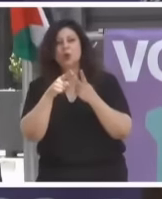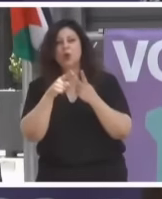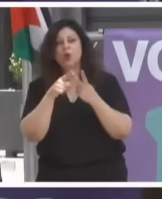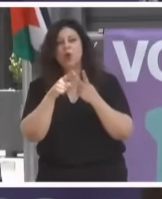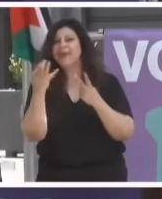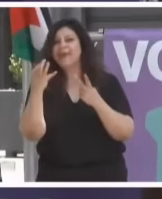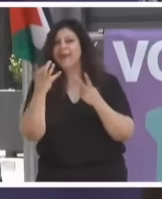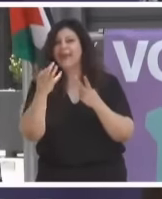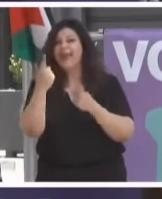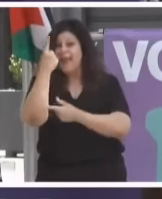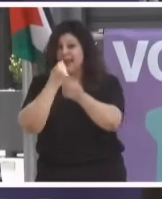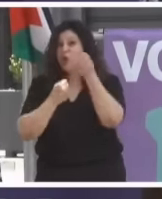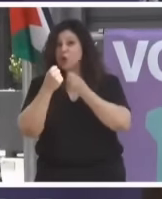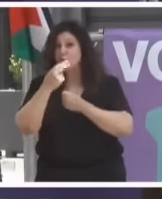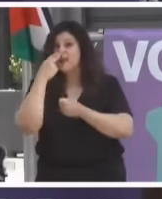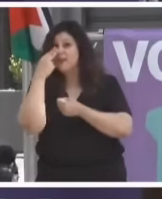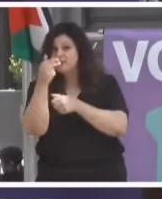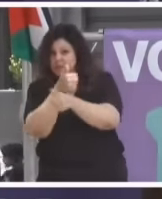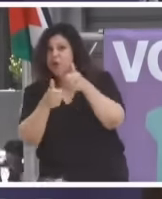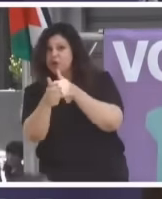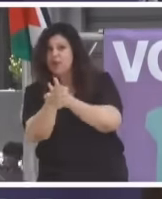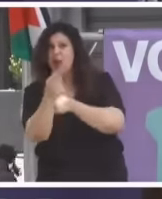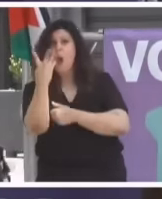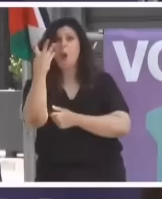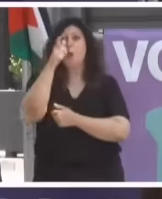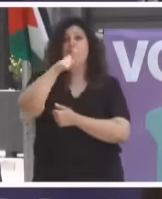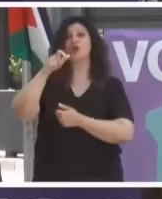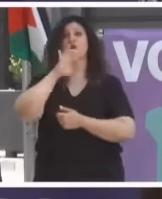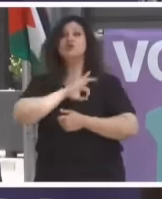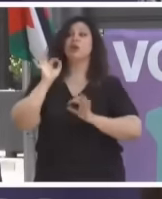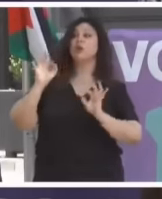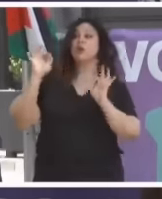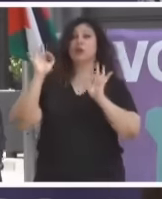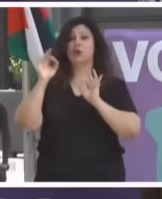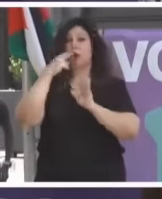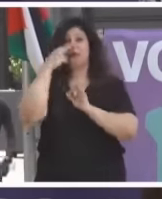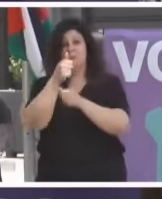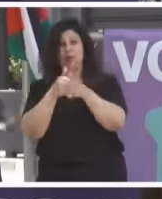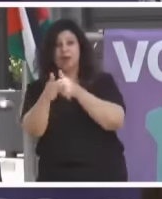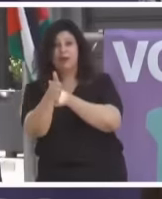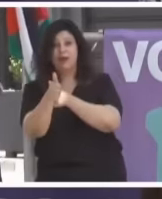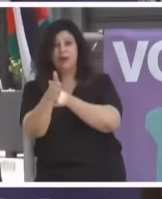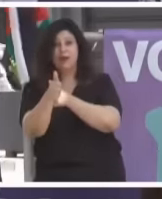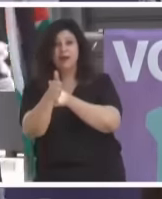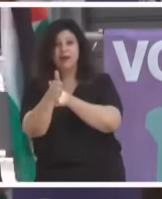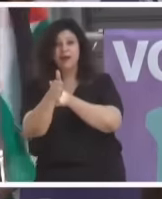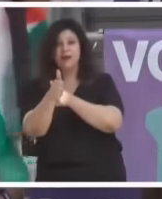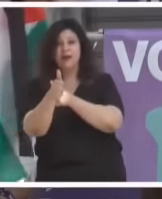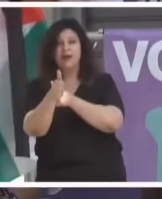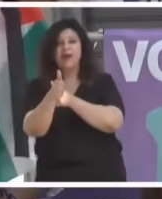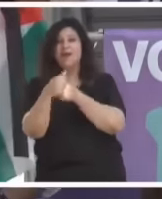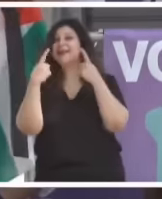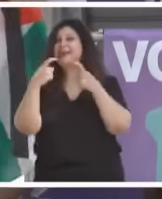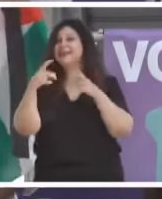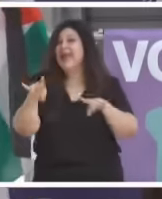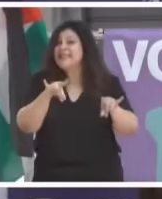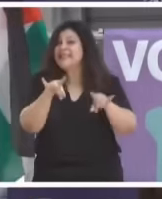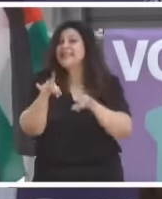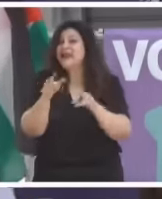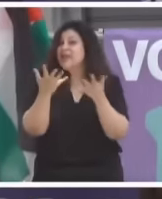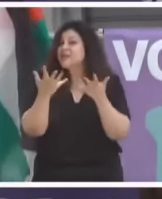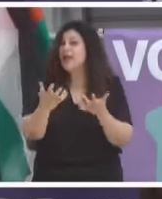intereses económicos de cuatro señoritos, y ha intentado legalizar todas las tierras de